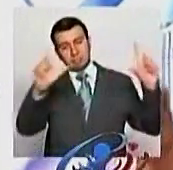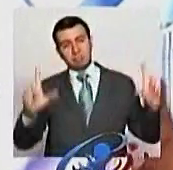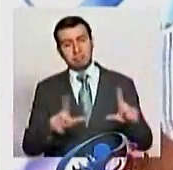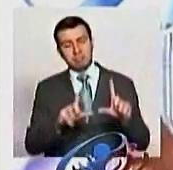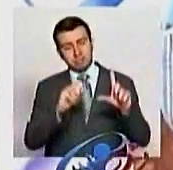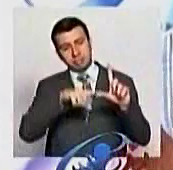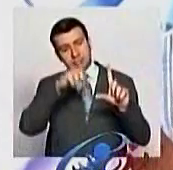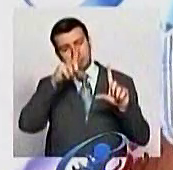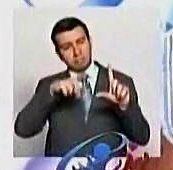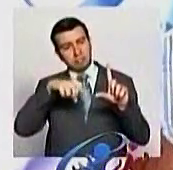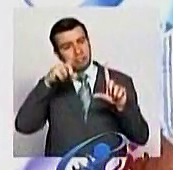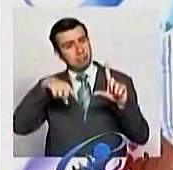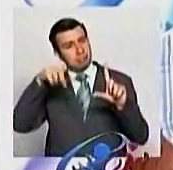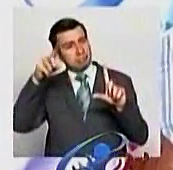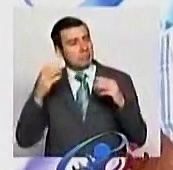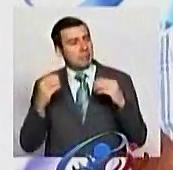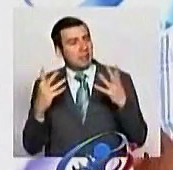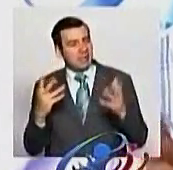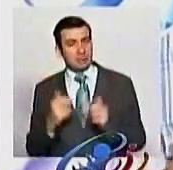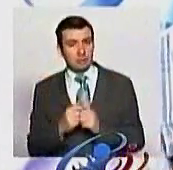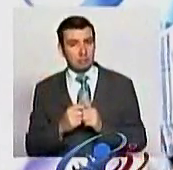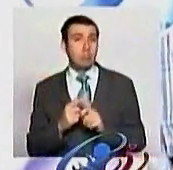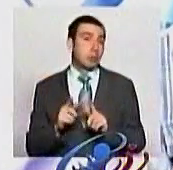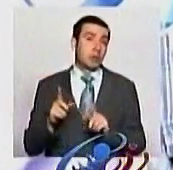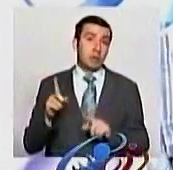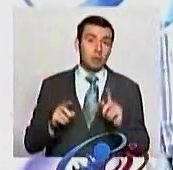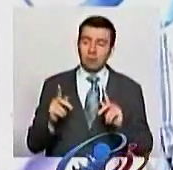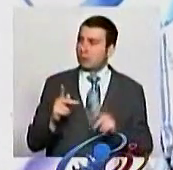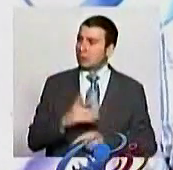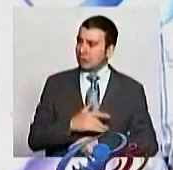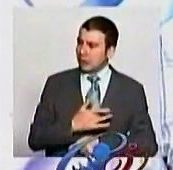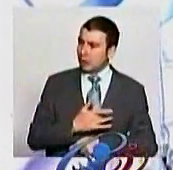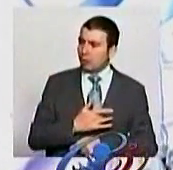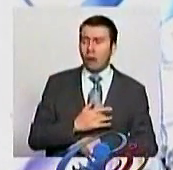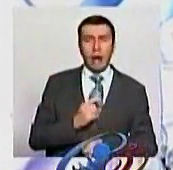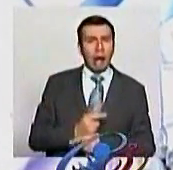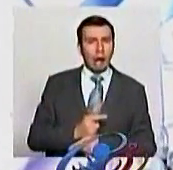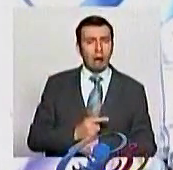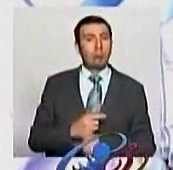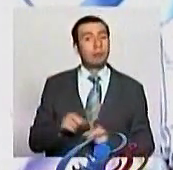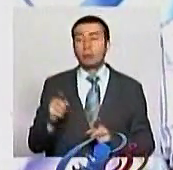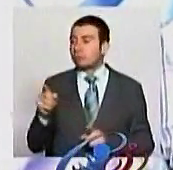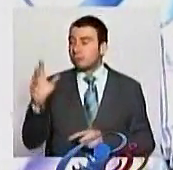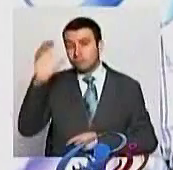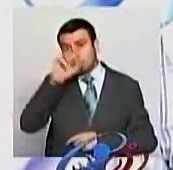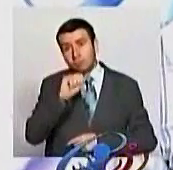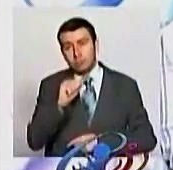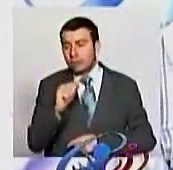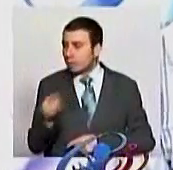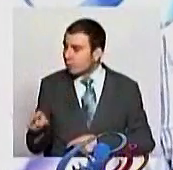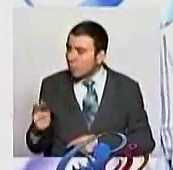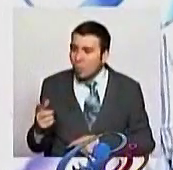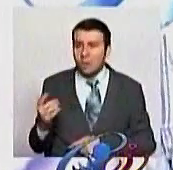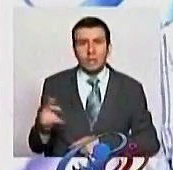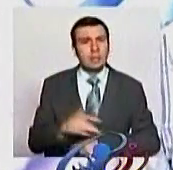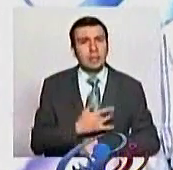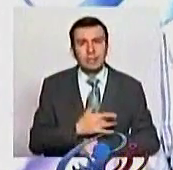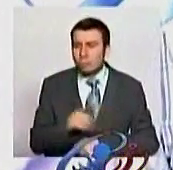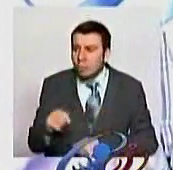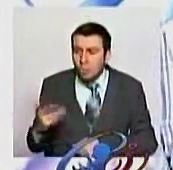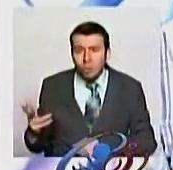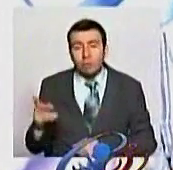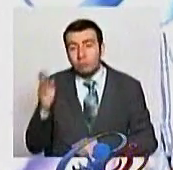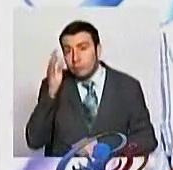estar presentando ciertos síntomas, pero desconocen cuál es de estos síntomas pueden ser signos